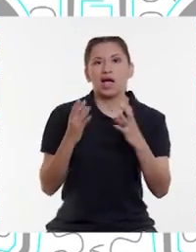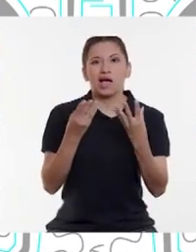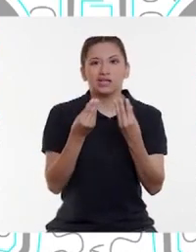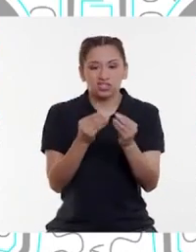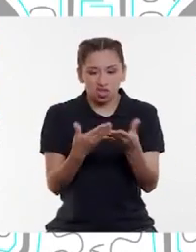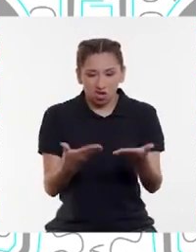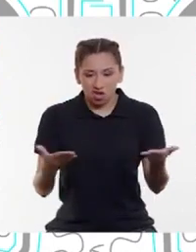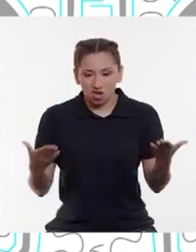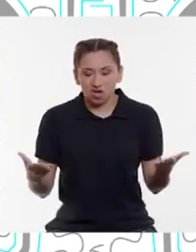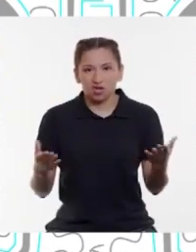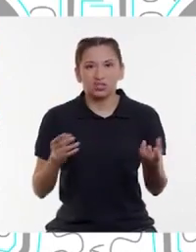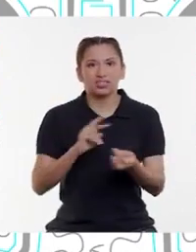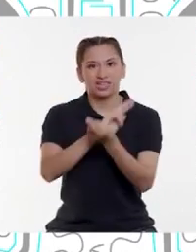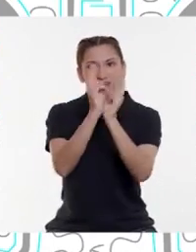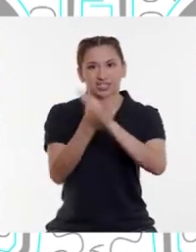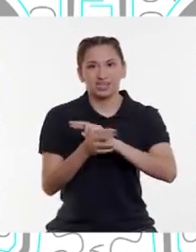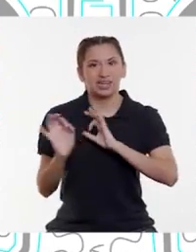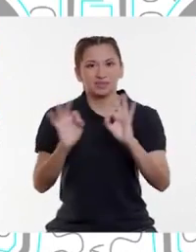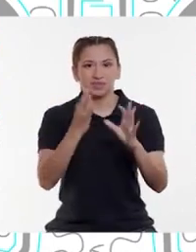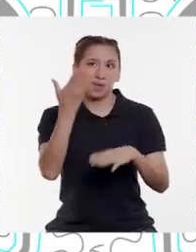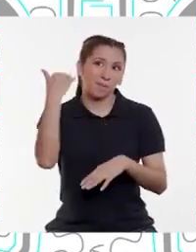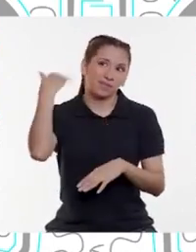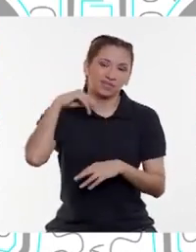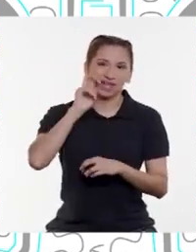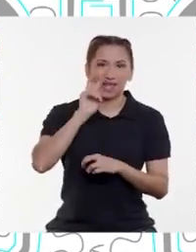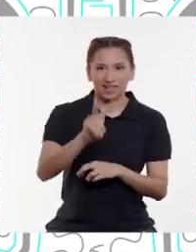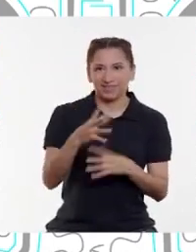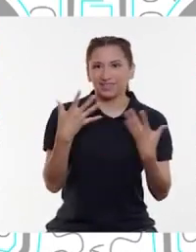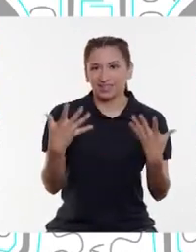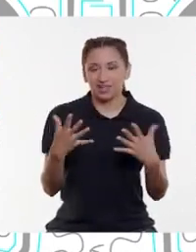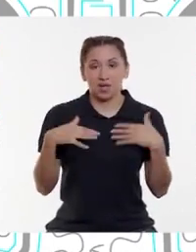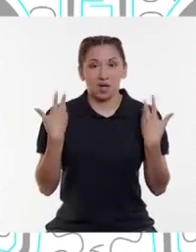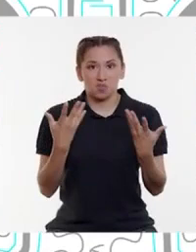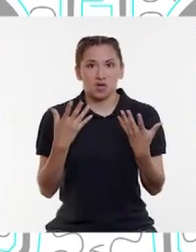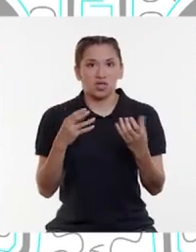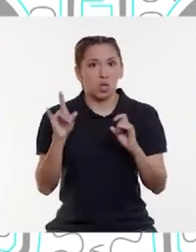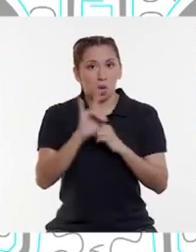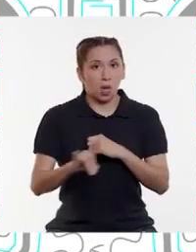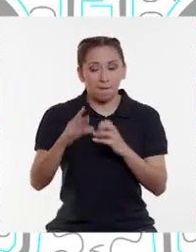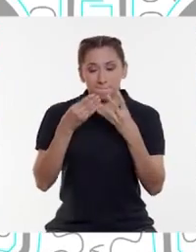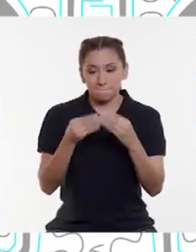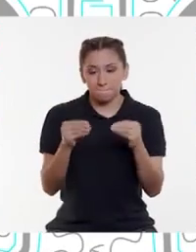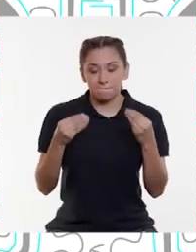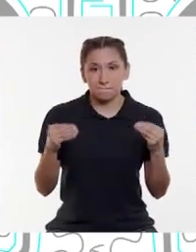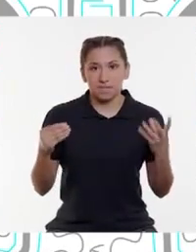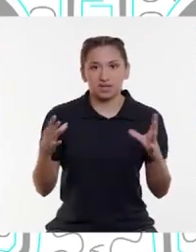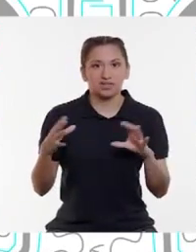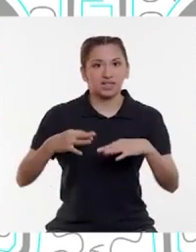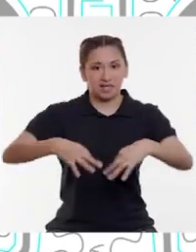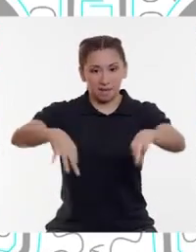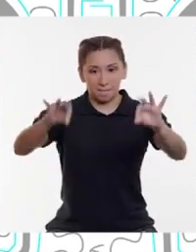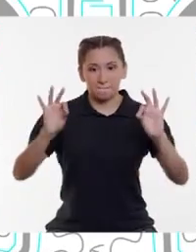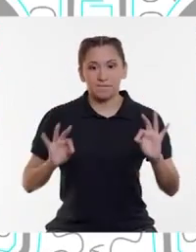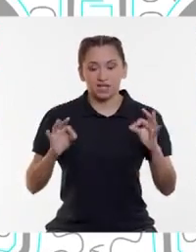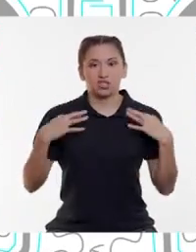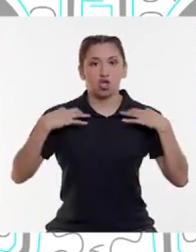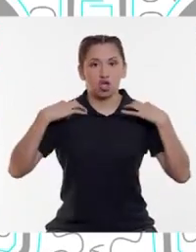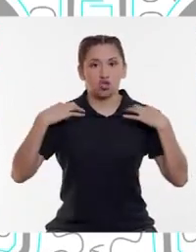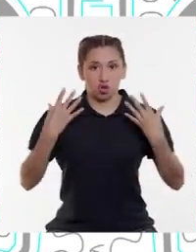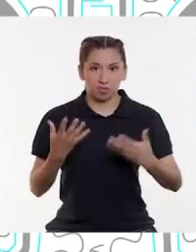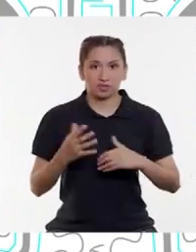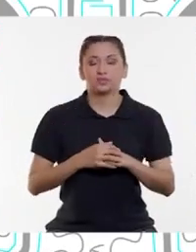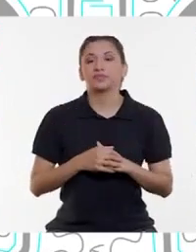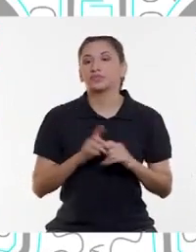con materiales reciclados, como vimos en programas anteriores cuando aprendimos que se puede usar el plástico para elaborar mantas y ropa de